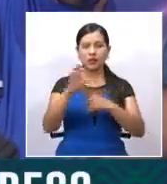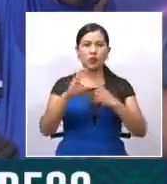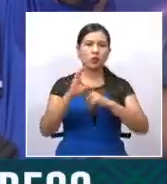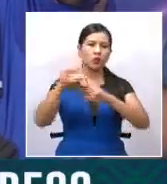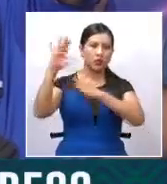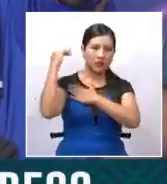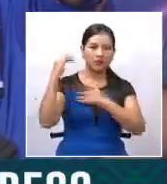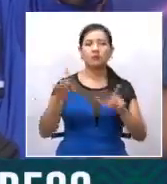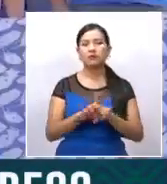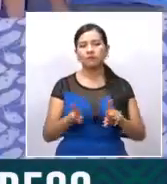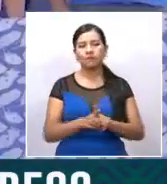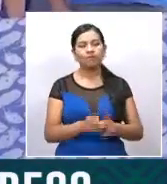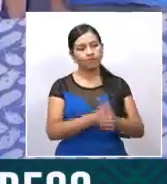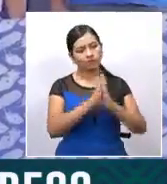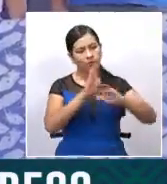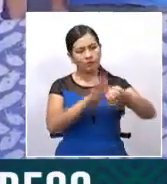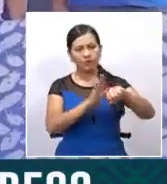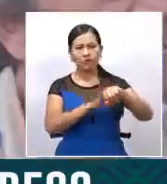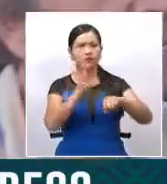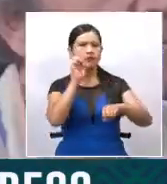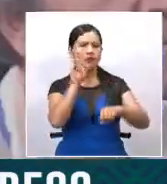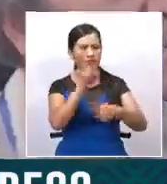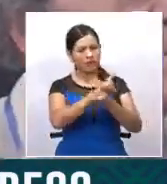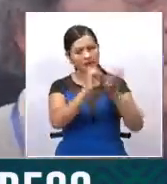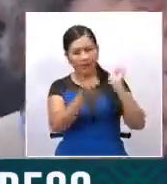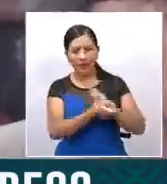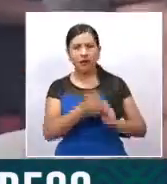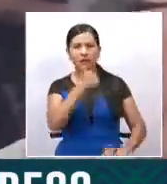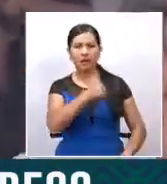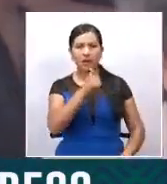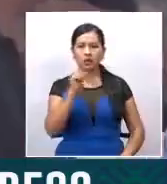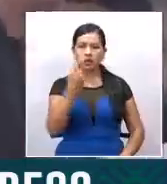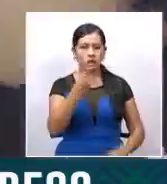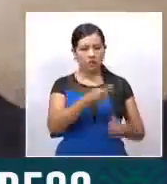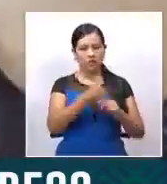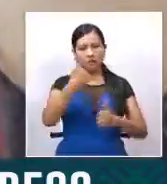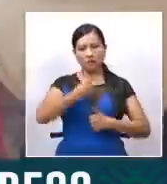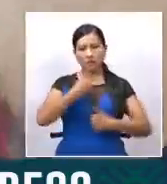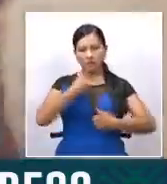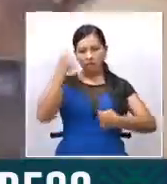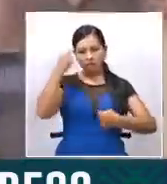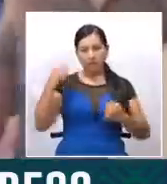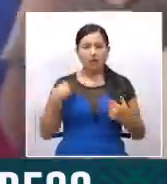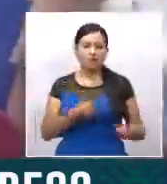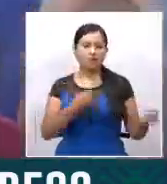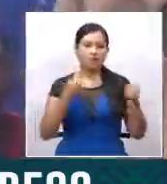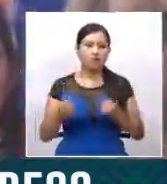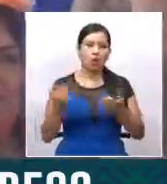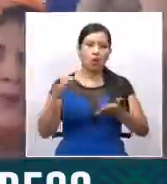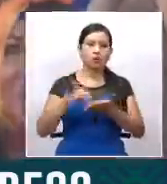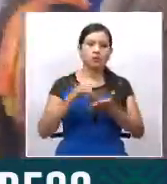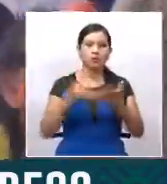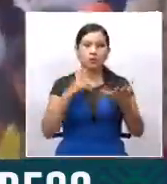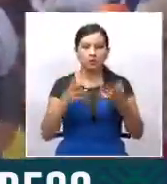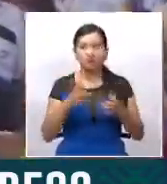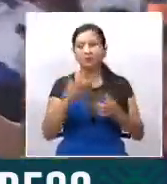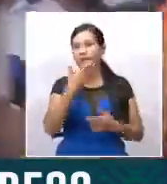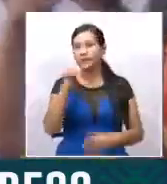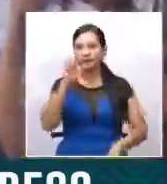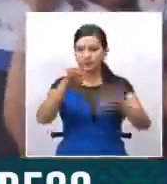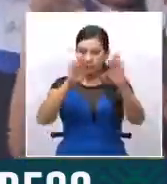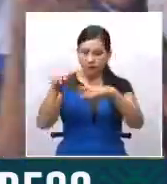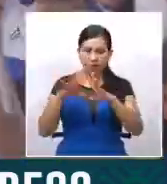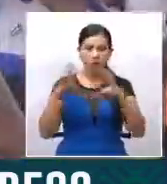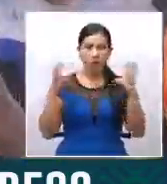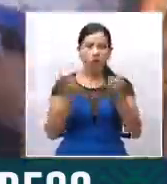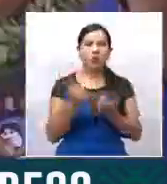Cruz pide a Evo Morales dejar de lado su angurria de poder y convocar a un nuevo Congreso del Movimiento Socialismo junto al Pacto